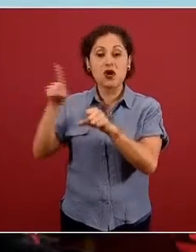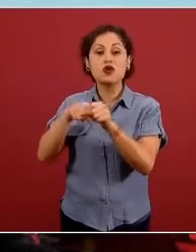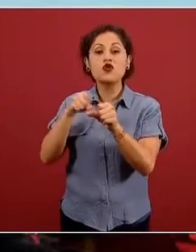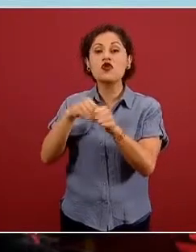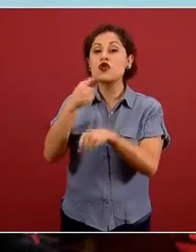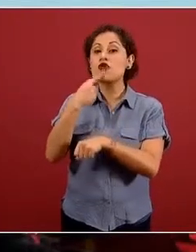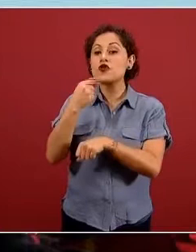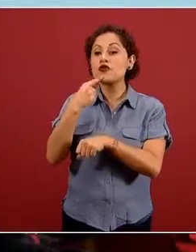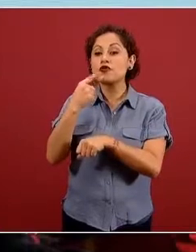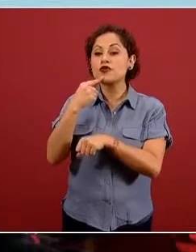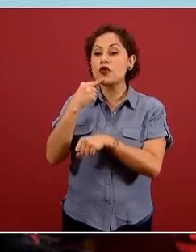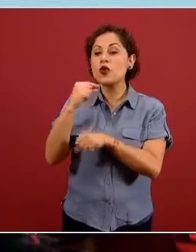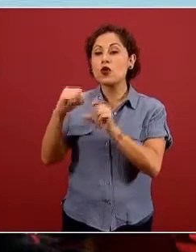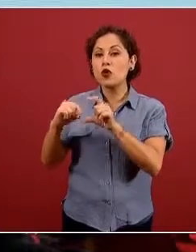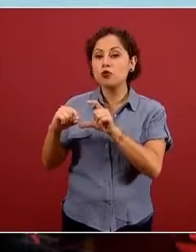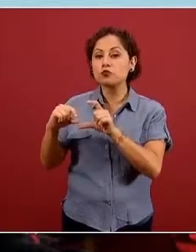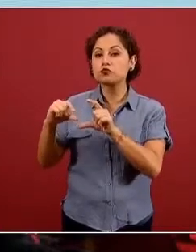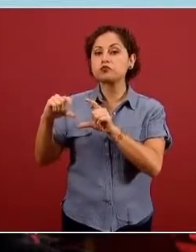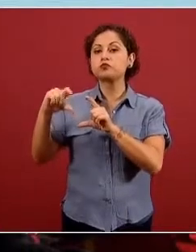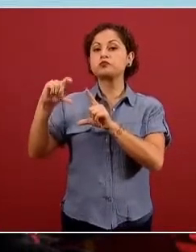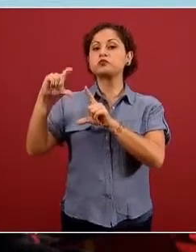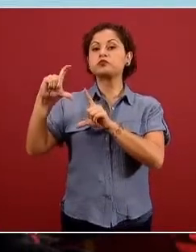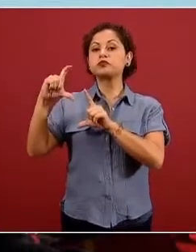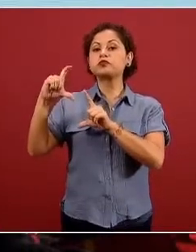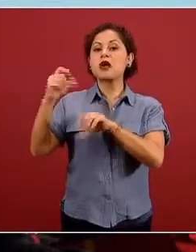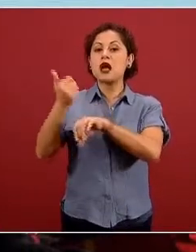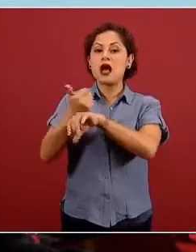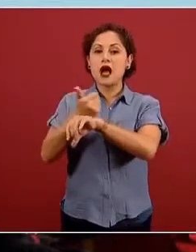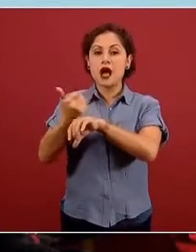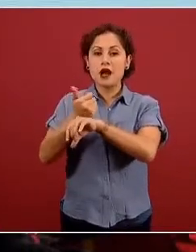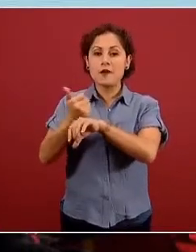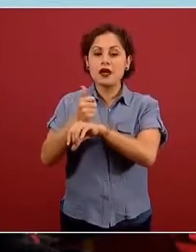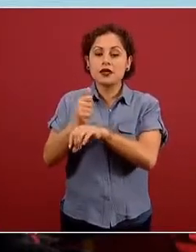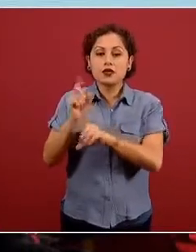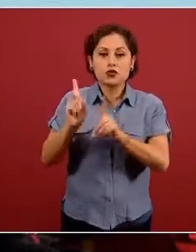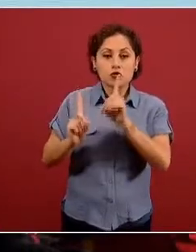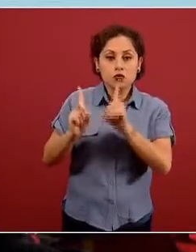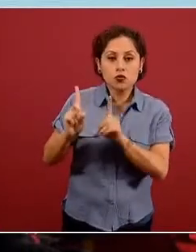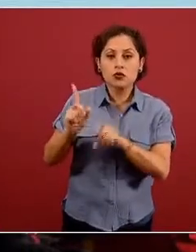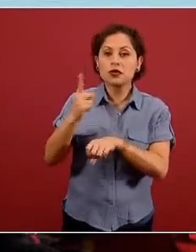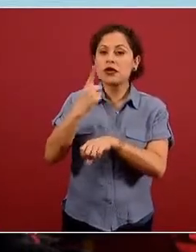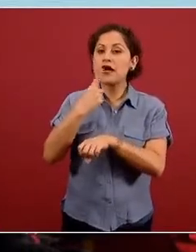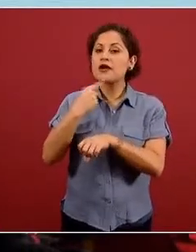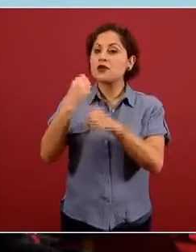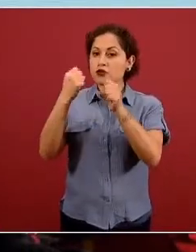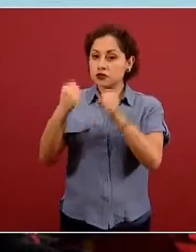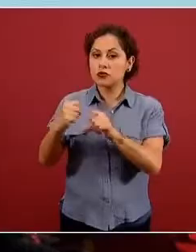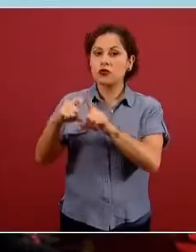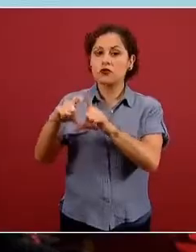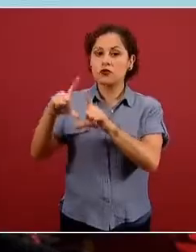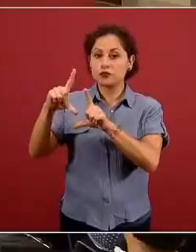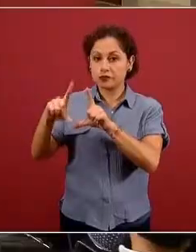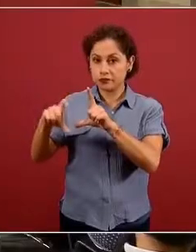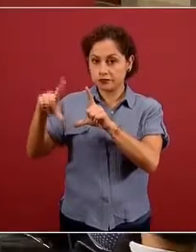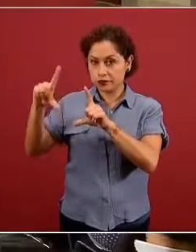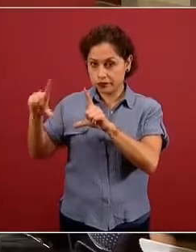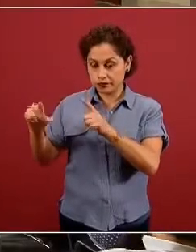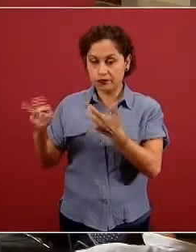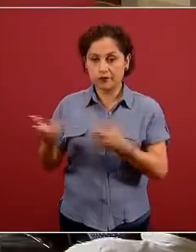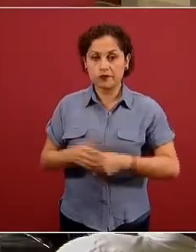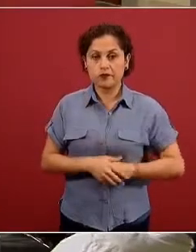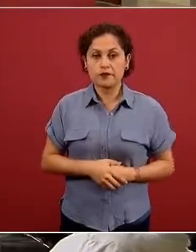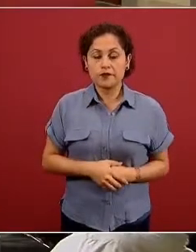de las barras amarillas y progresivamente esta curva se irá desplazando conforme aparezcan nuevos casos. La